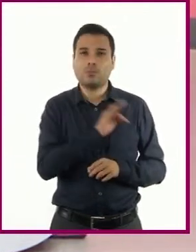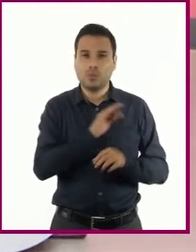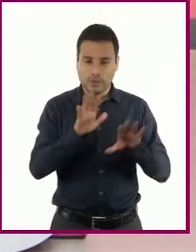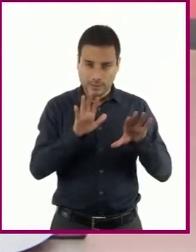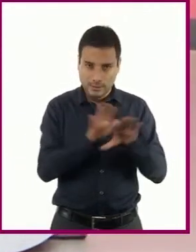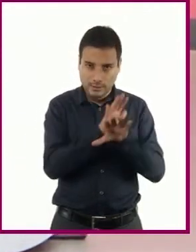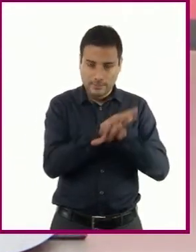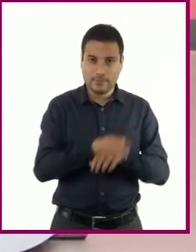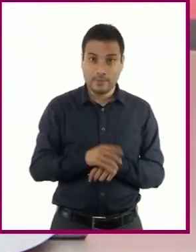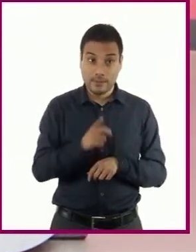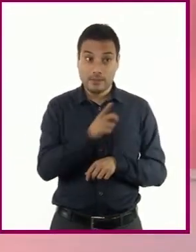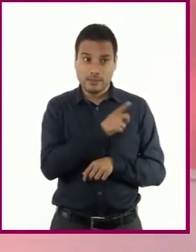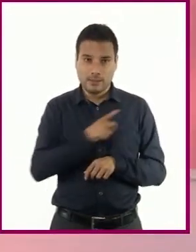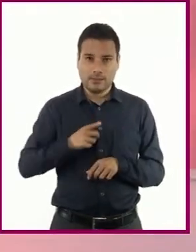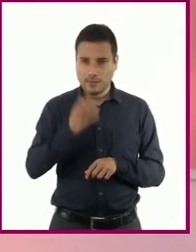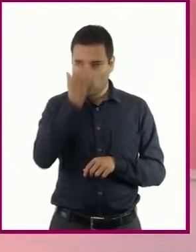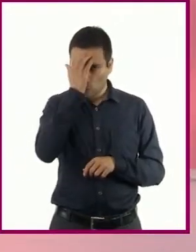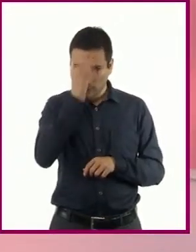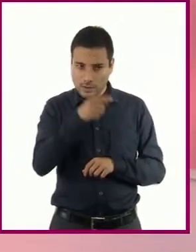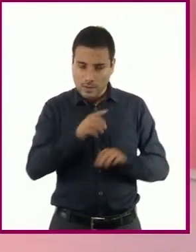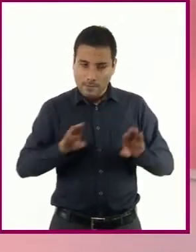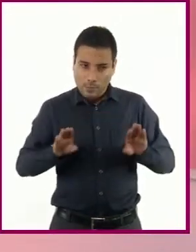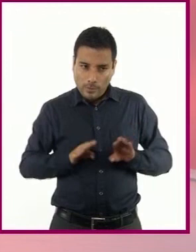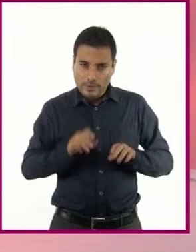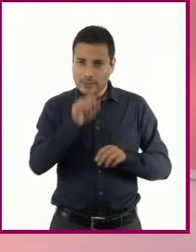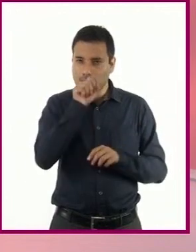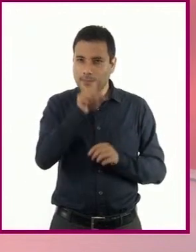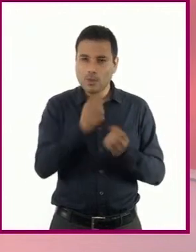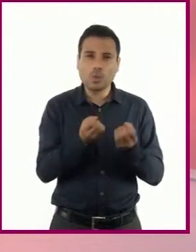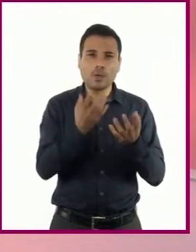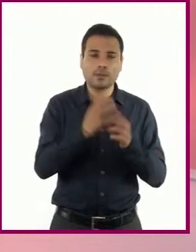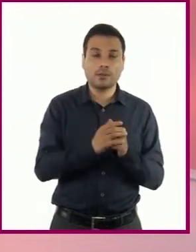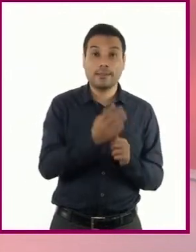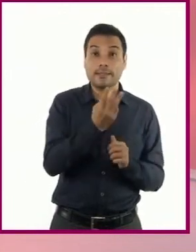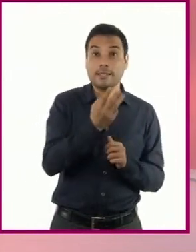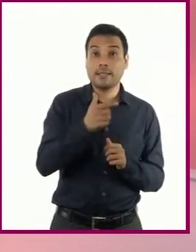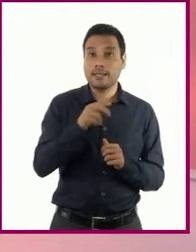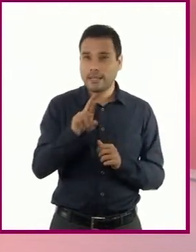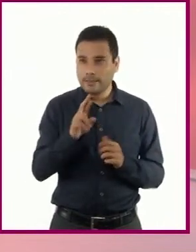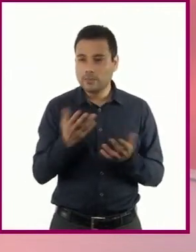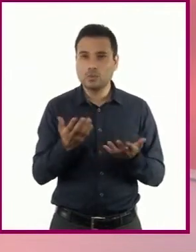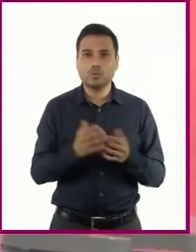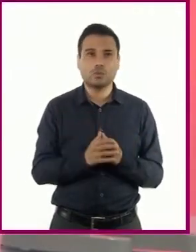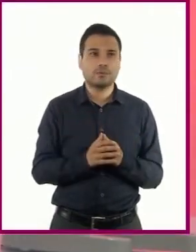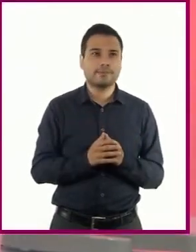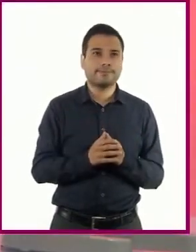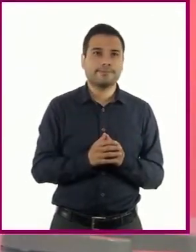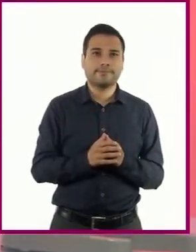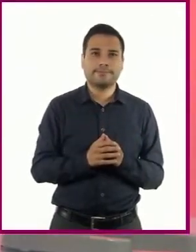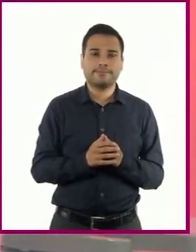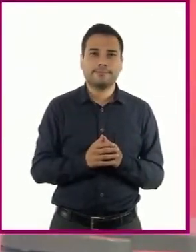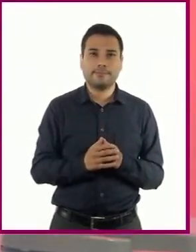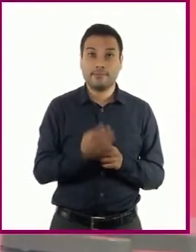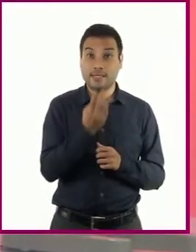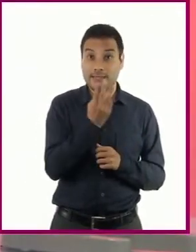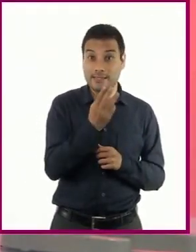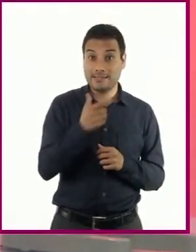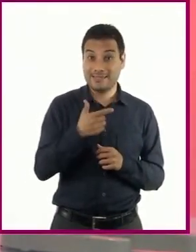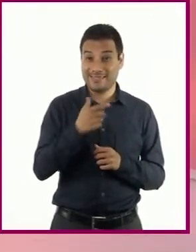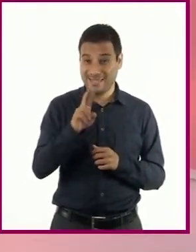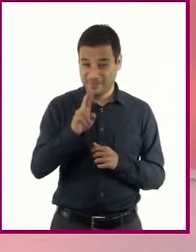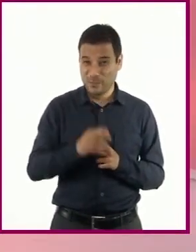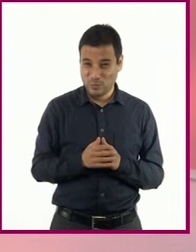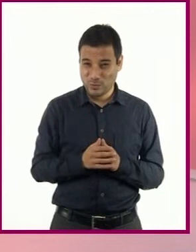lo que es importante, sino las propiedades. Pues no solo son 3 gramos de esto y 3 gramos de lo otro, son 3 gramos